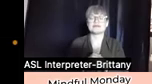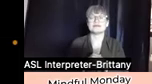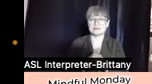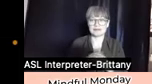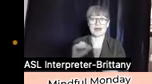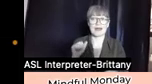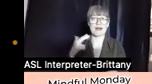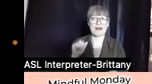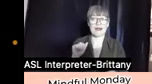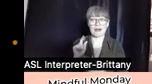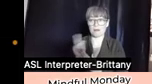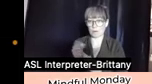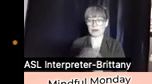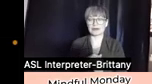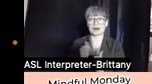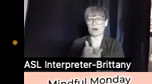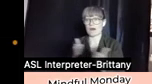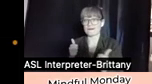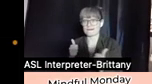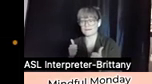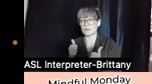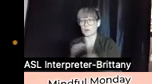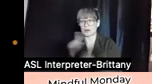de iniciar y no parar.